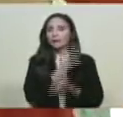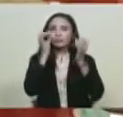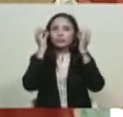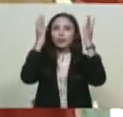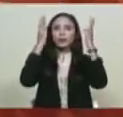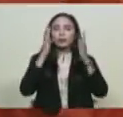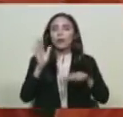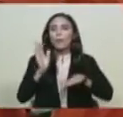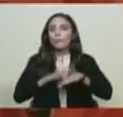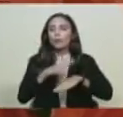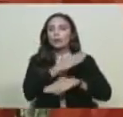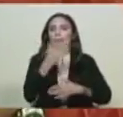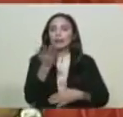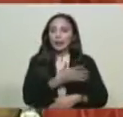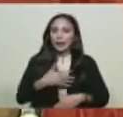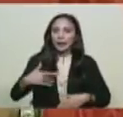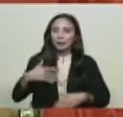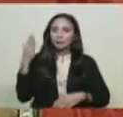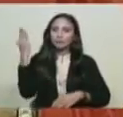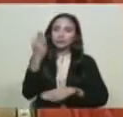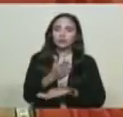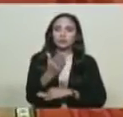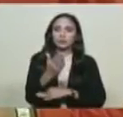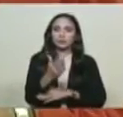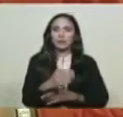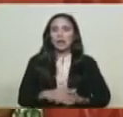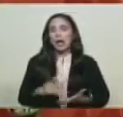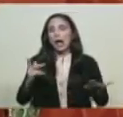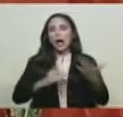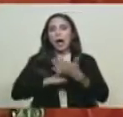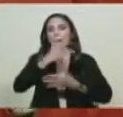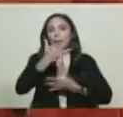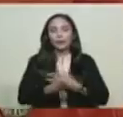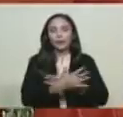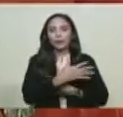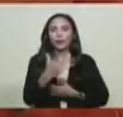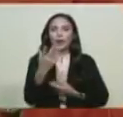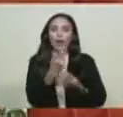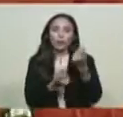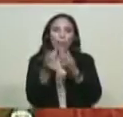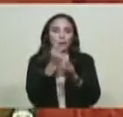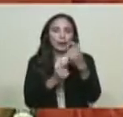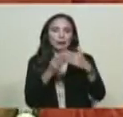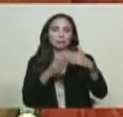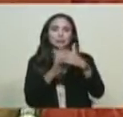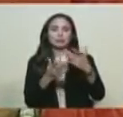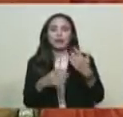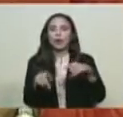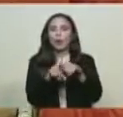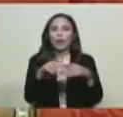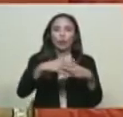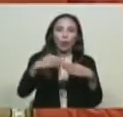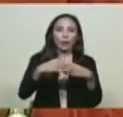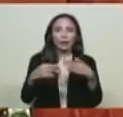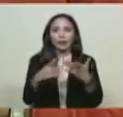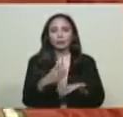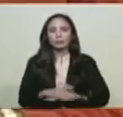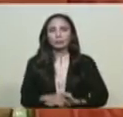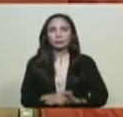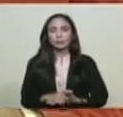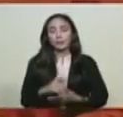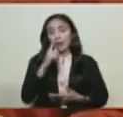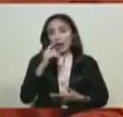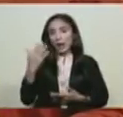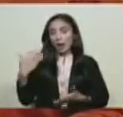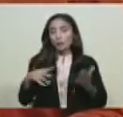el ALCA, para imponernos un proyecto de colonización económica, comercial, financiera. Y en el año 2005,